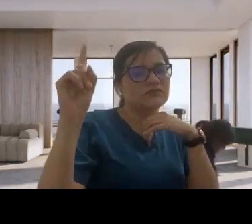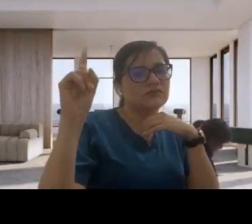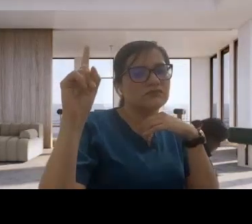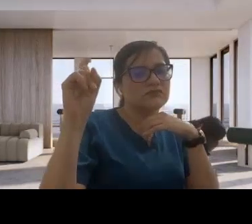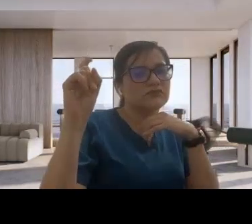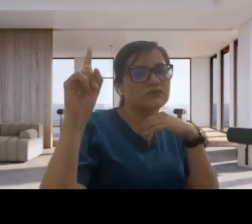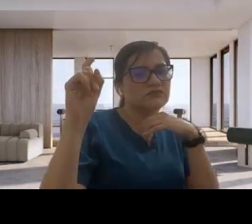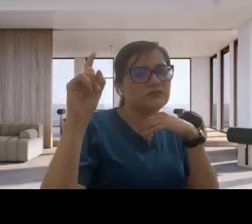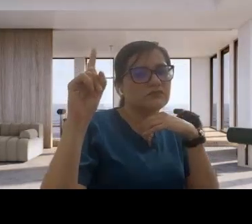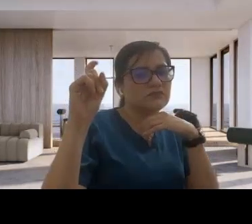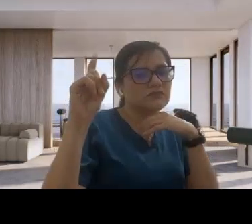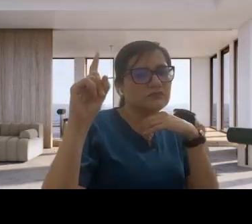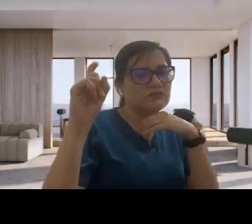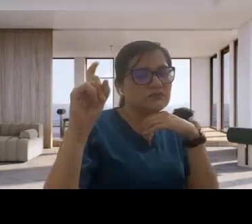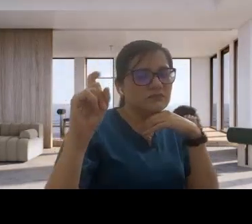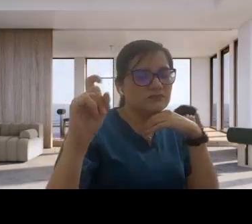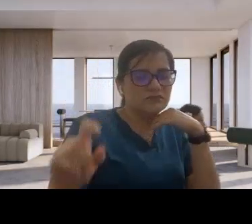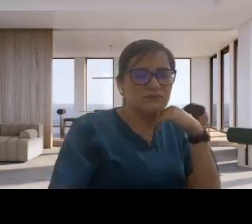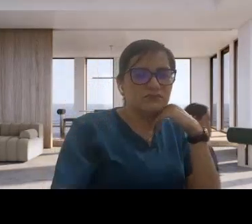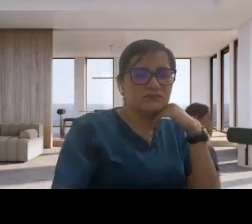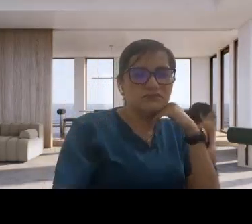10 corresponde a,